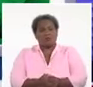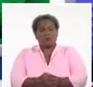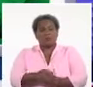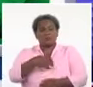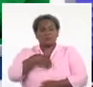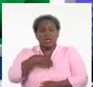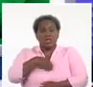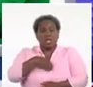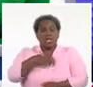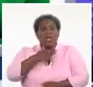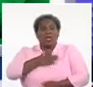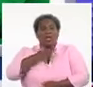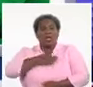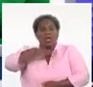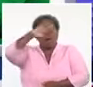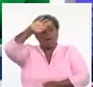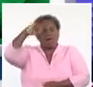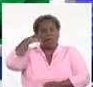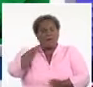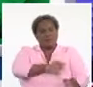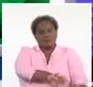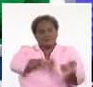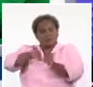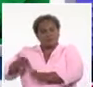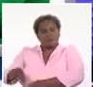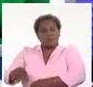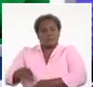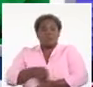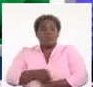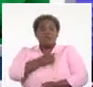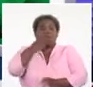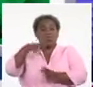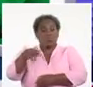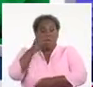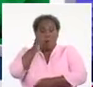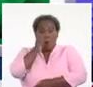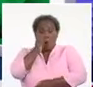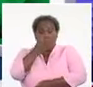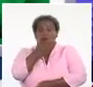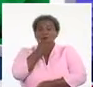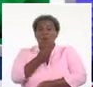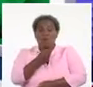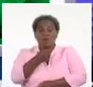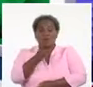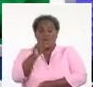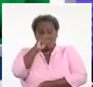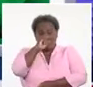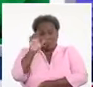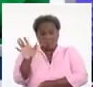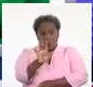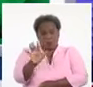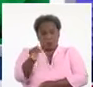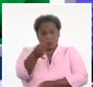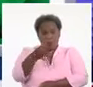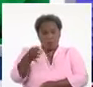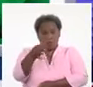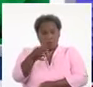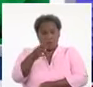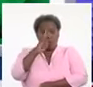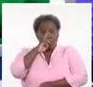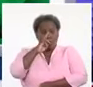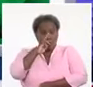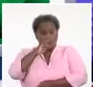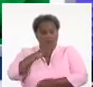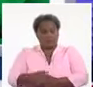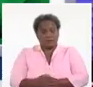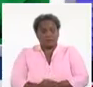fiebre. Fallece un paciente, joven, 55 años de edad, municipio de Nuevitas,